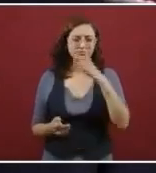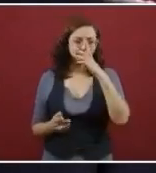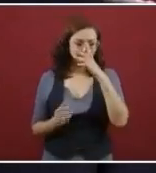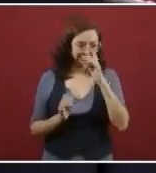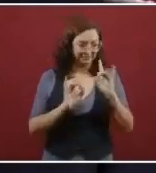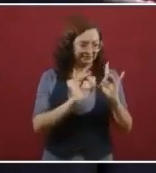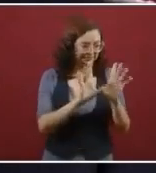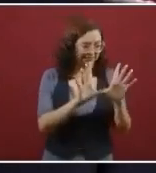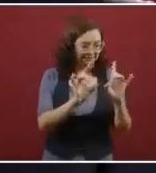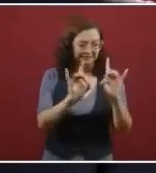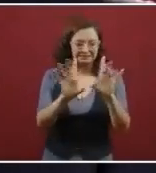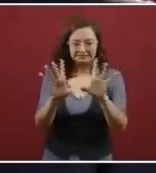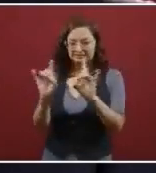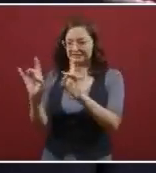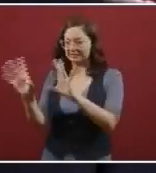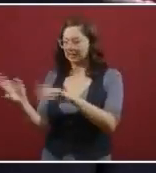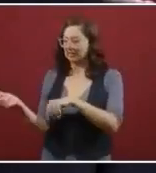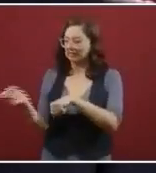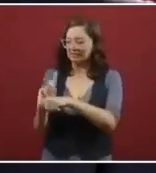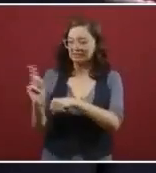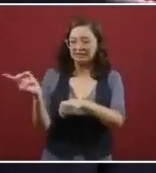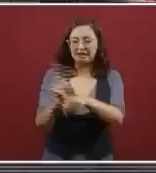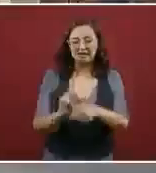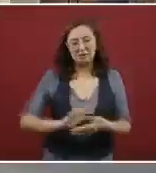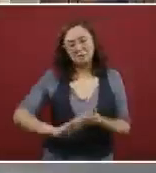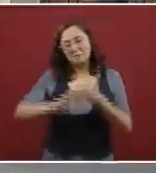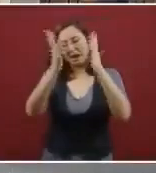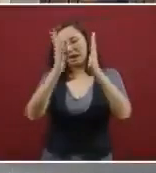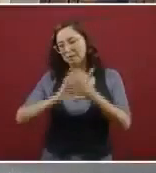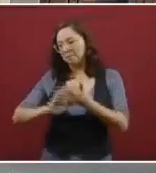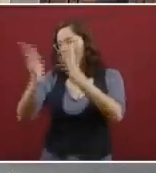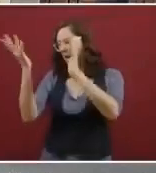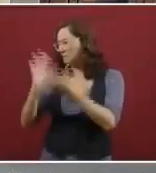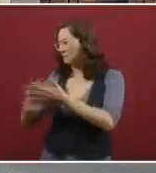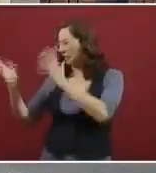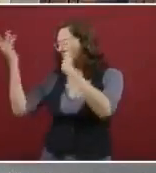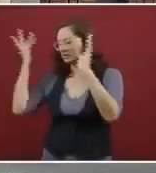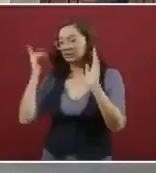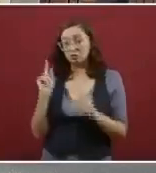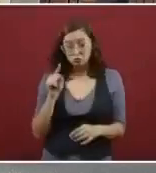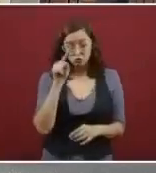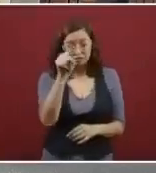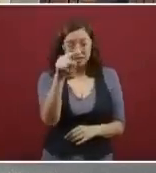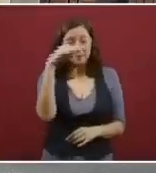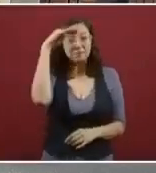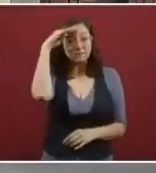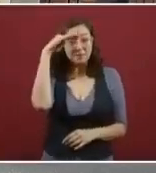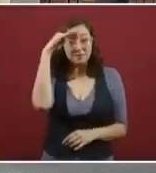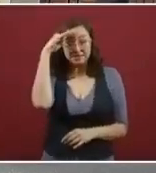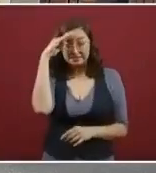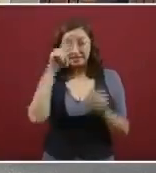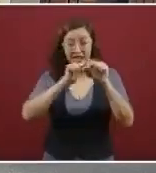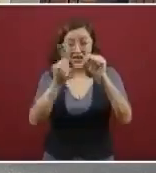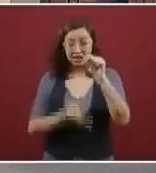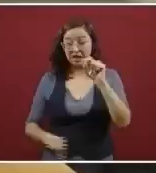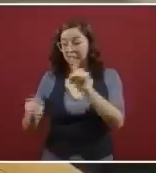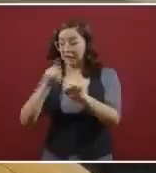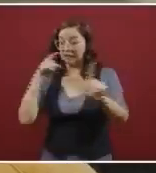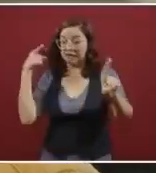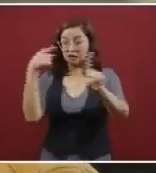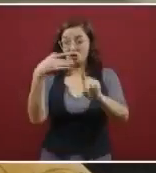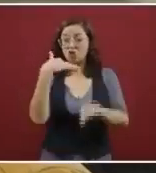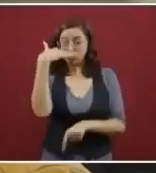que son eventos que suceden a diario, ¿usted sigue pensando que el principal problema de México es la corrupción